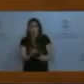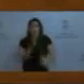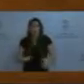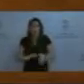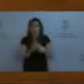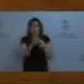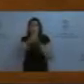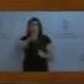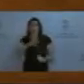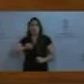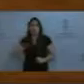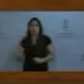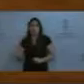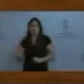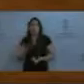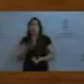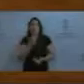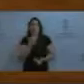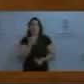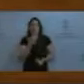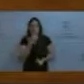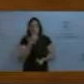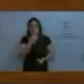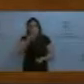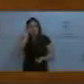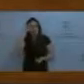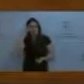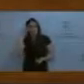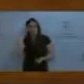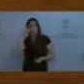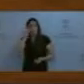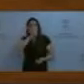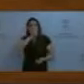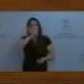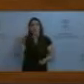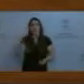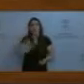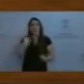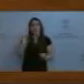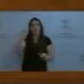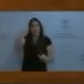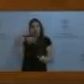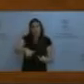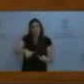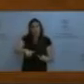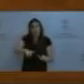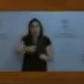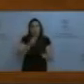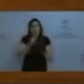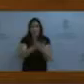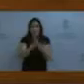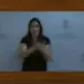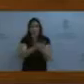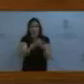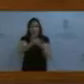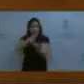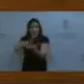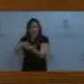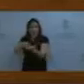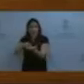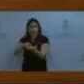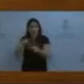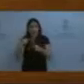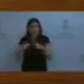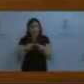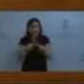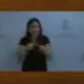a otras comunidades autónomas. Por ejemplo, los madrileños llevan desde el año 2005 prácticamente sin pagar sucesiones. Los cántabros un